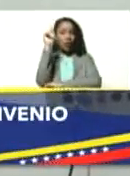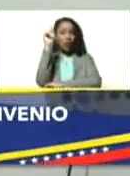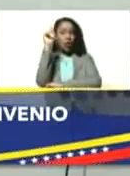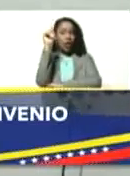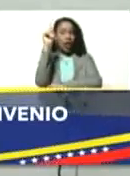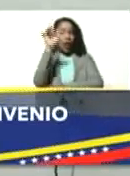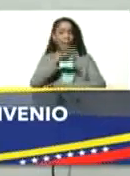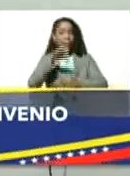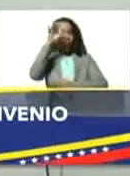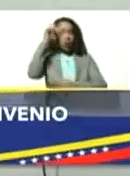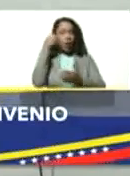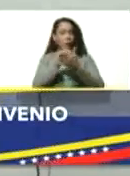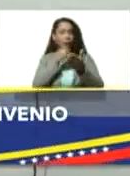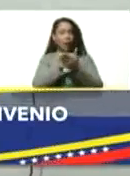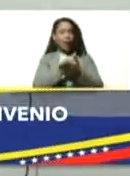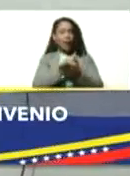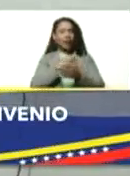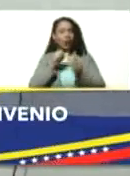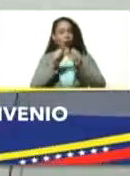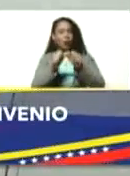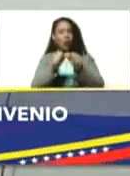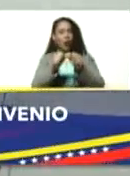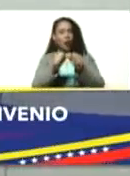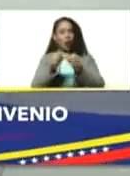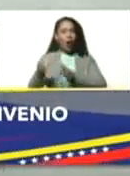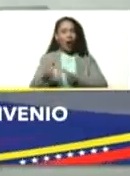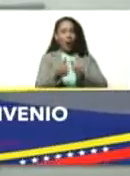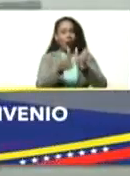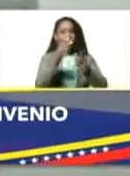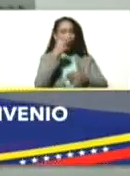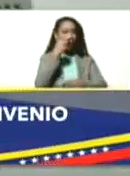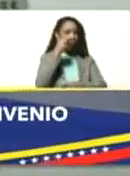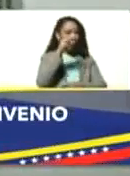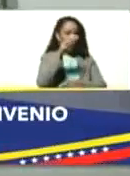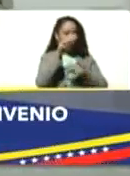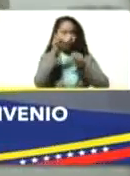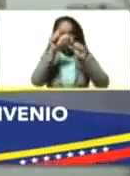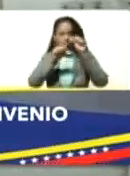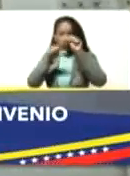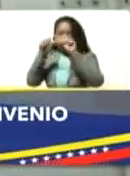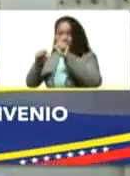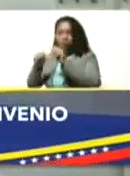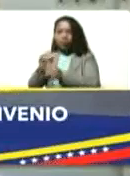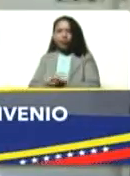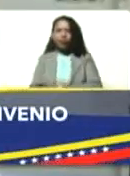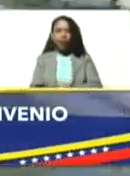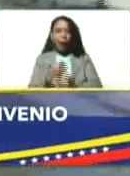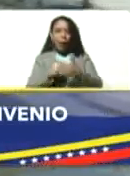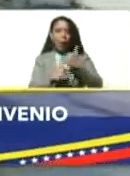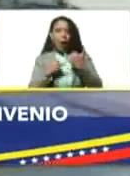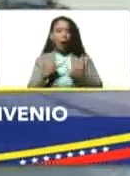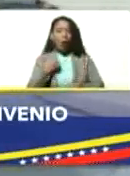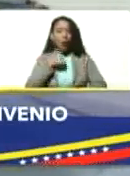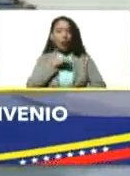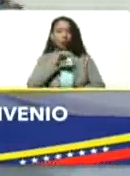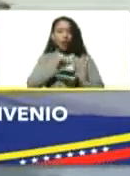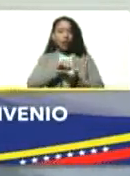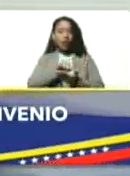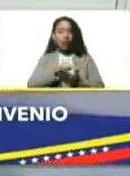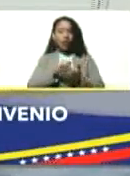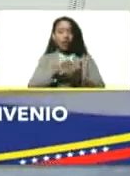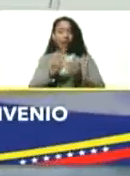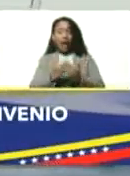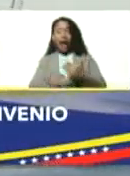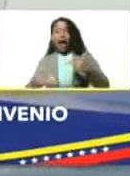espíritu. Seguimos, Eliana, Carolina. Vamos, vamos a, por aquí vamos. Vamos ahora a nuestro centro de alta